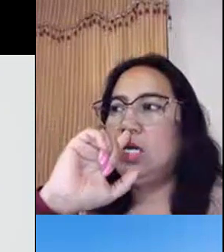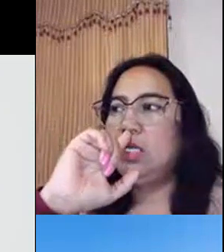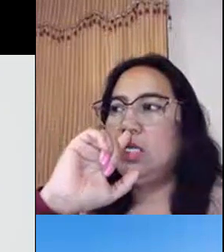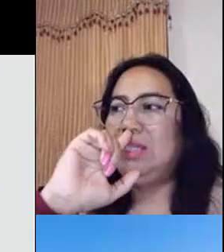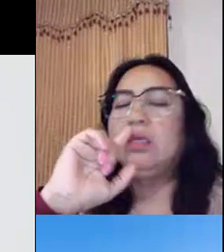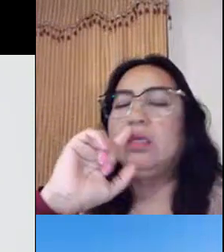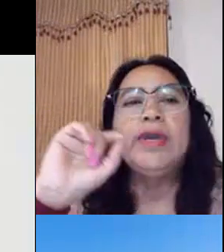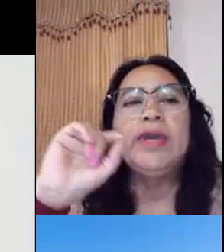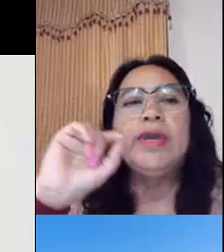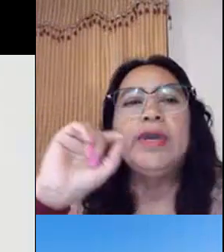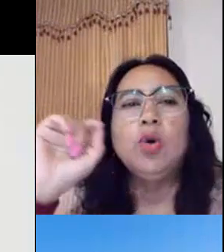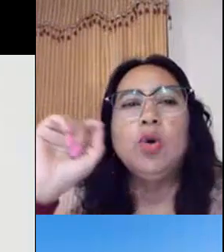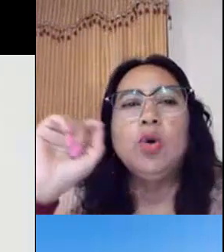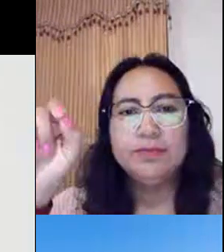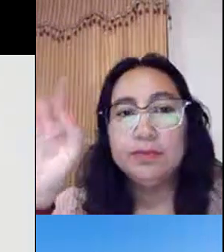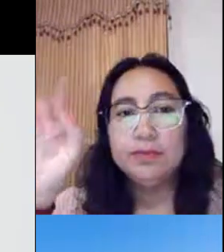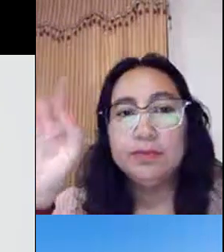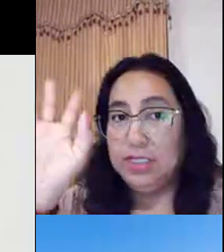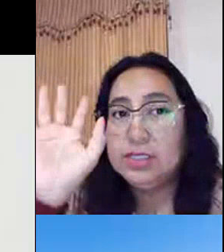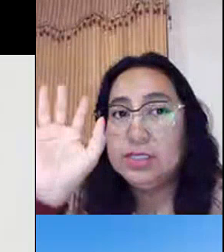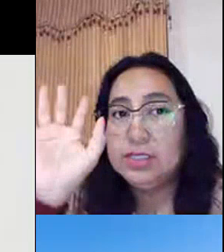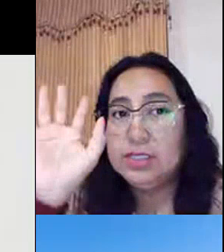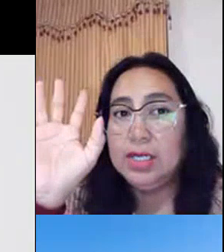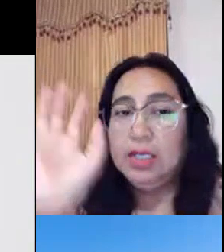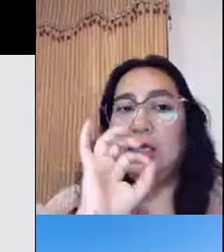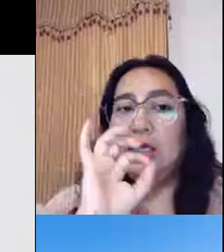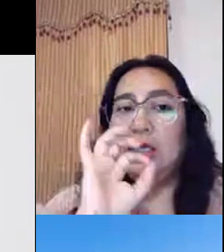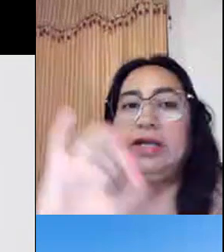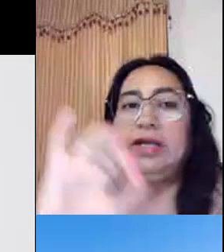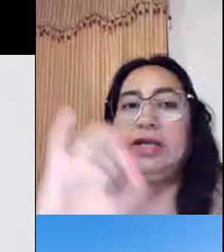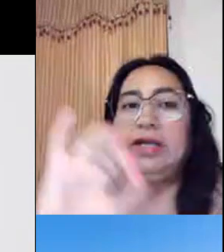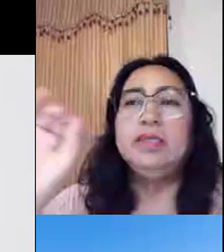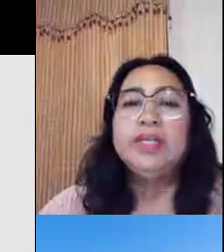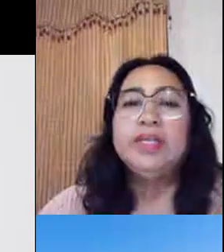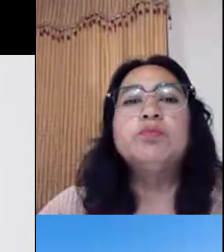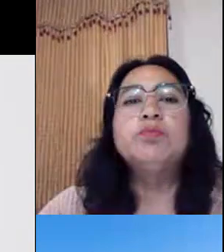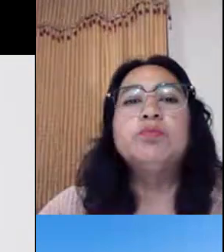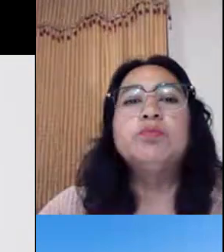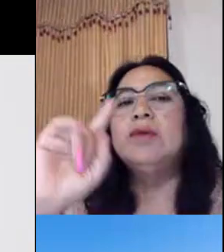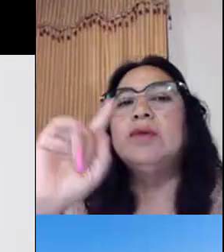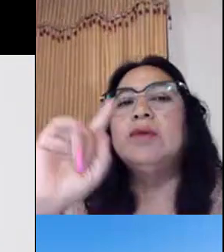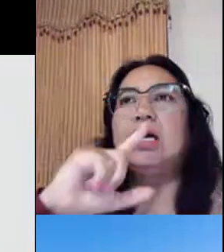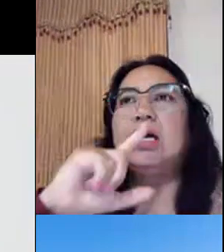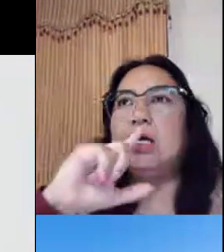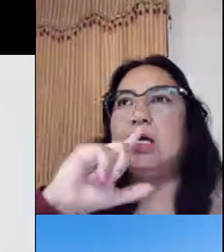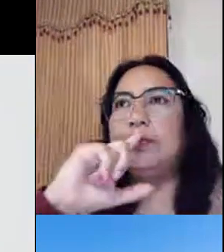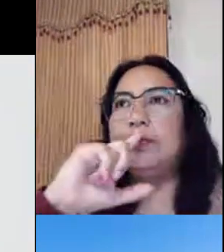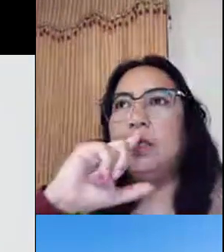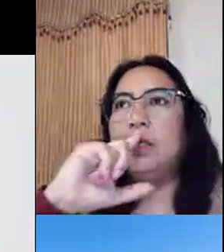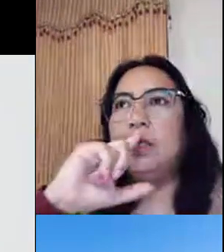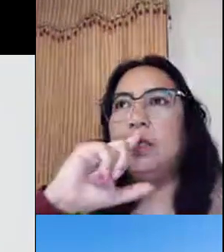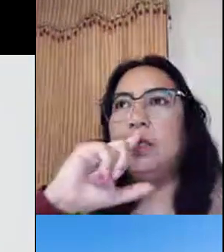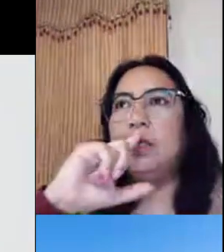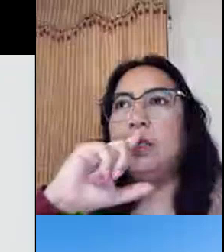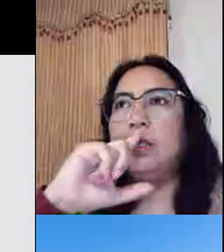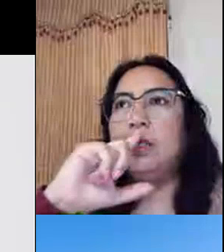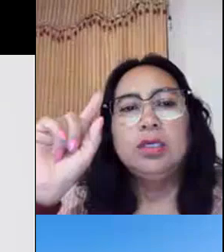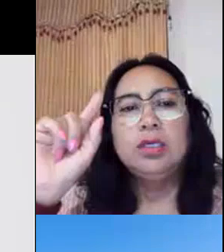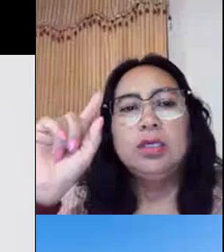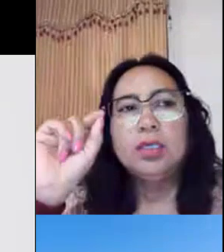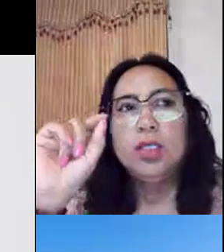calcular el tiempo en horas. Eso decía, calcular el tiempo en horas, pero le daba el